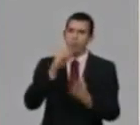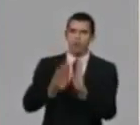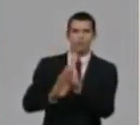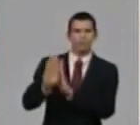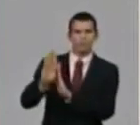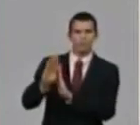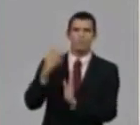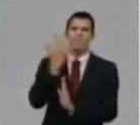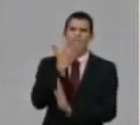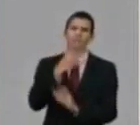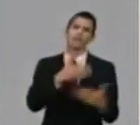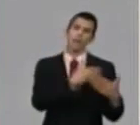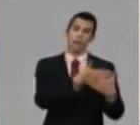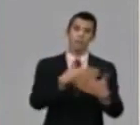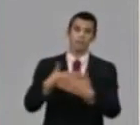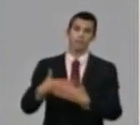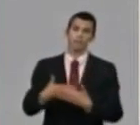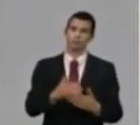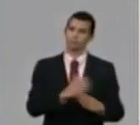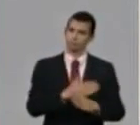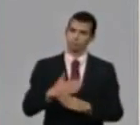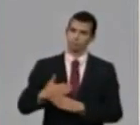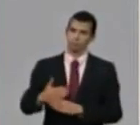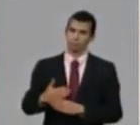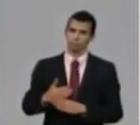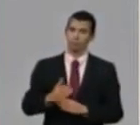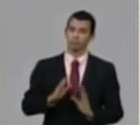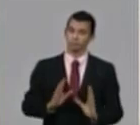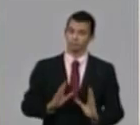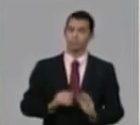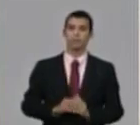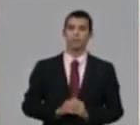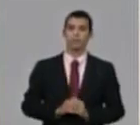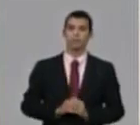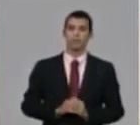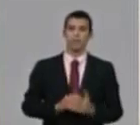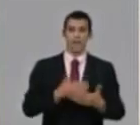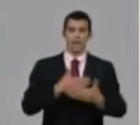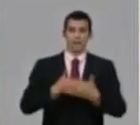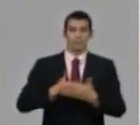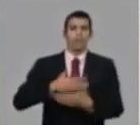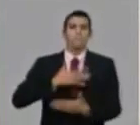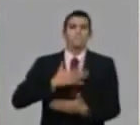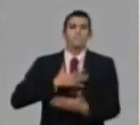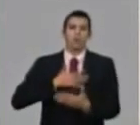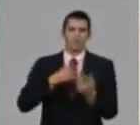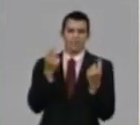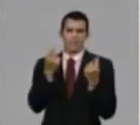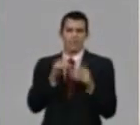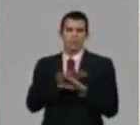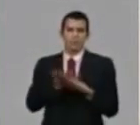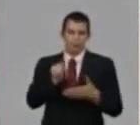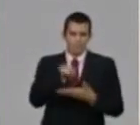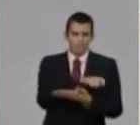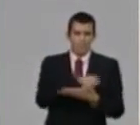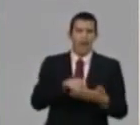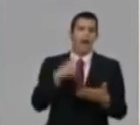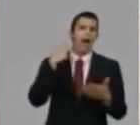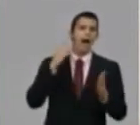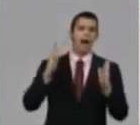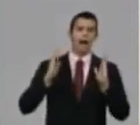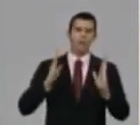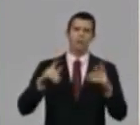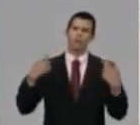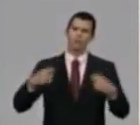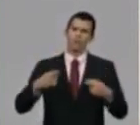esas garantías a sus trabajadores. Y con sus recursos, sus propios recursos, tienen que garantizar también